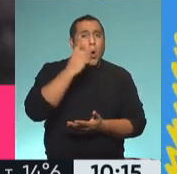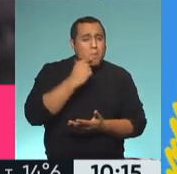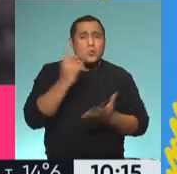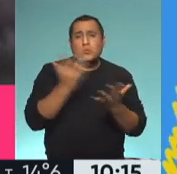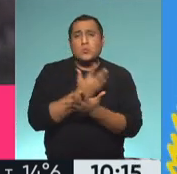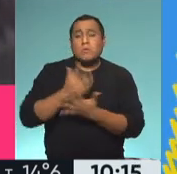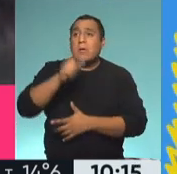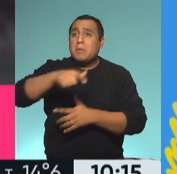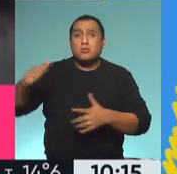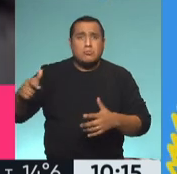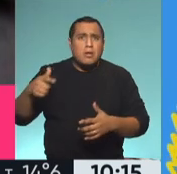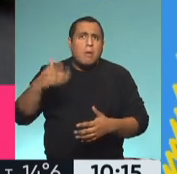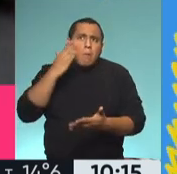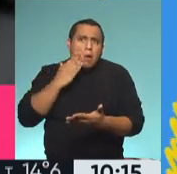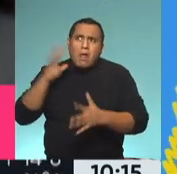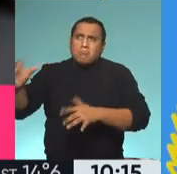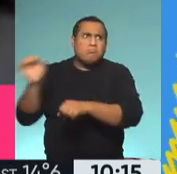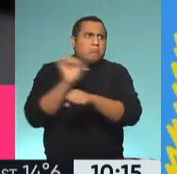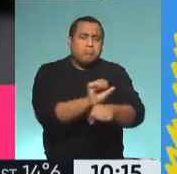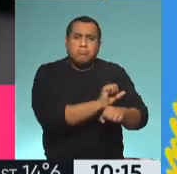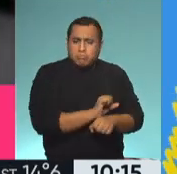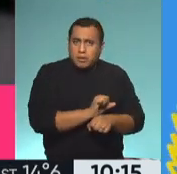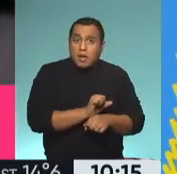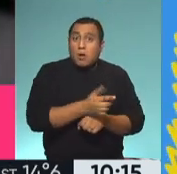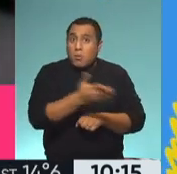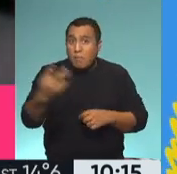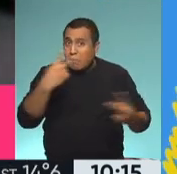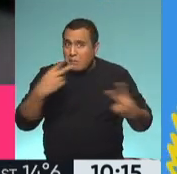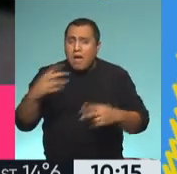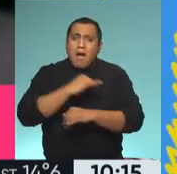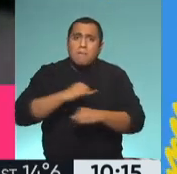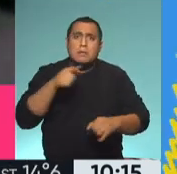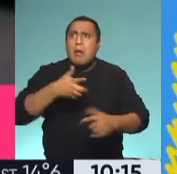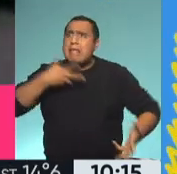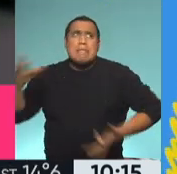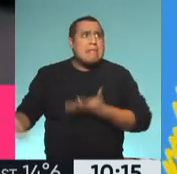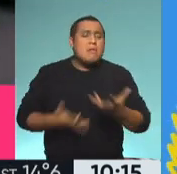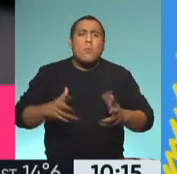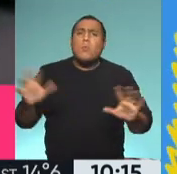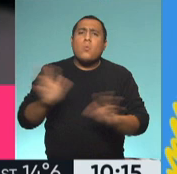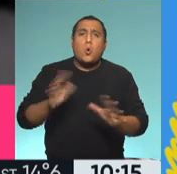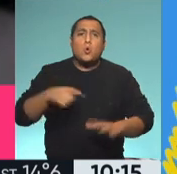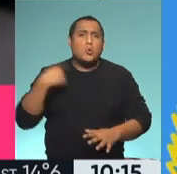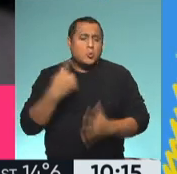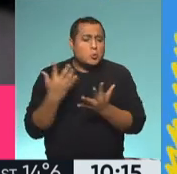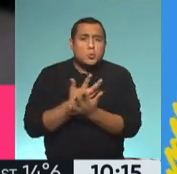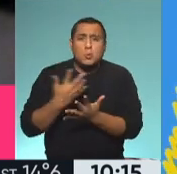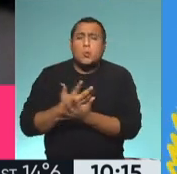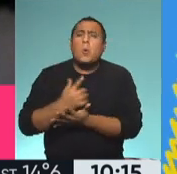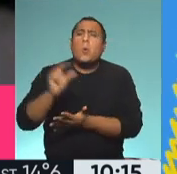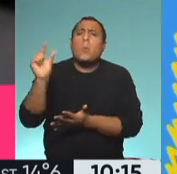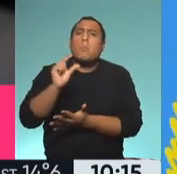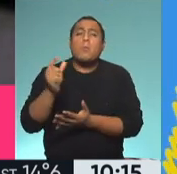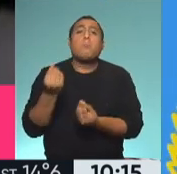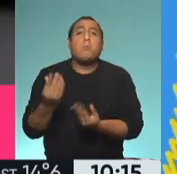encarcelar a gentes inocentes. A los que puedan oírme les digo, no desesperéis. La desdicha que padecemos no es más que la pasajera